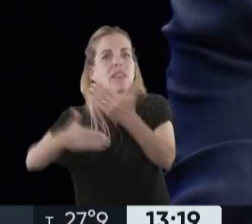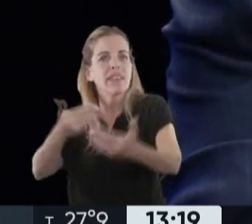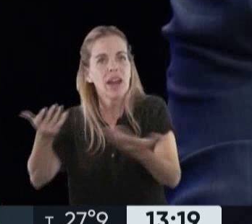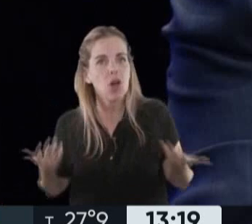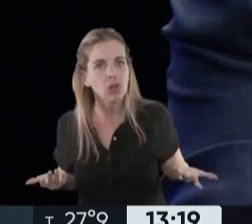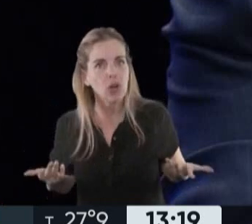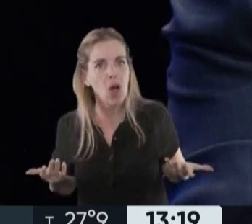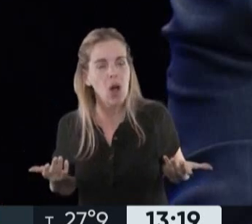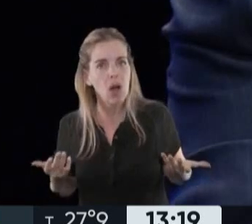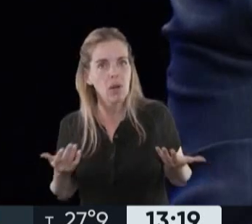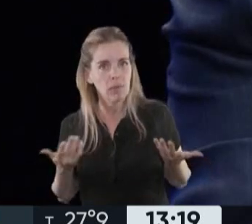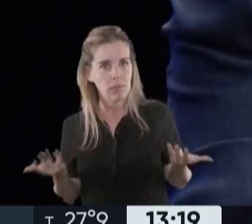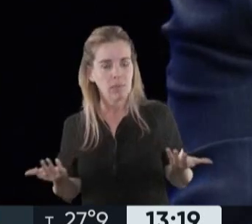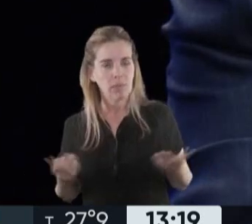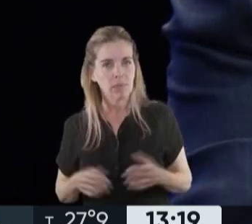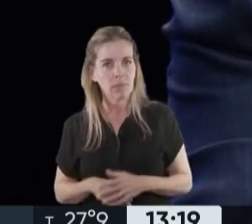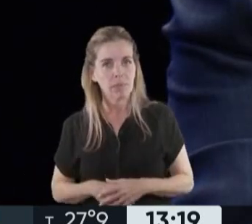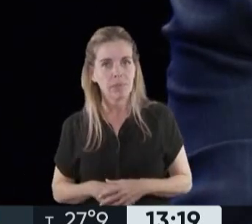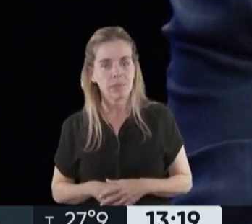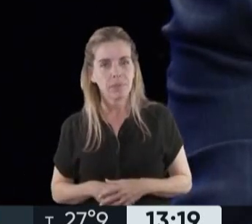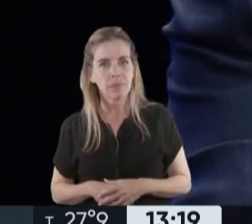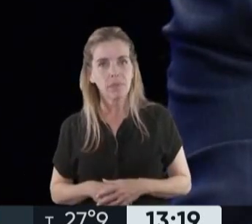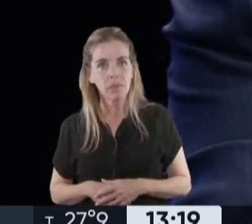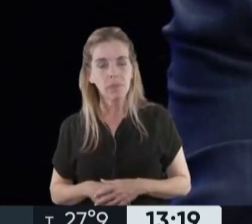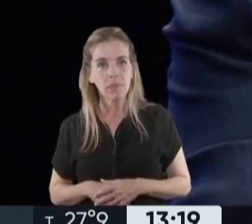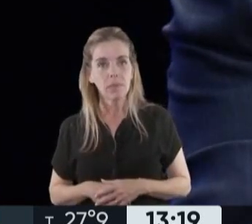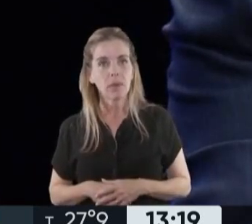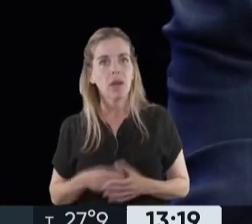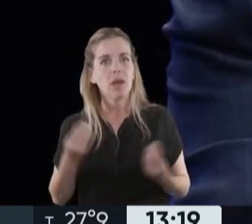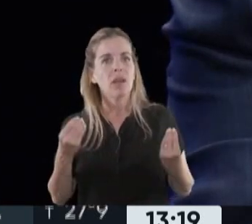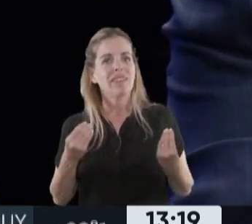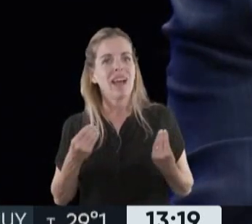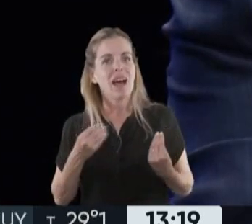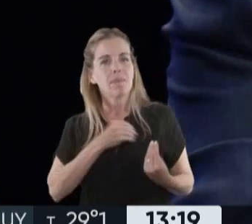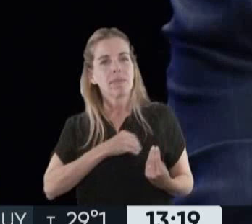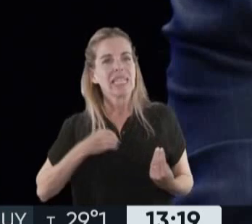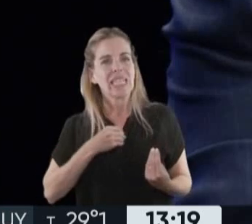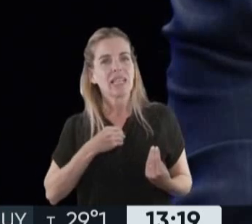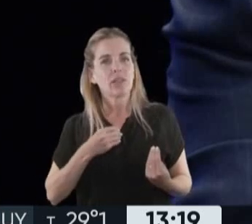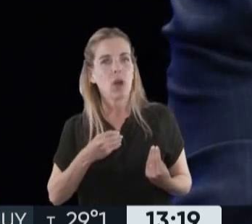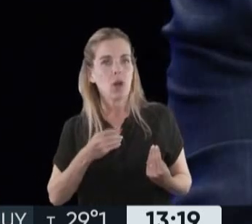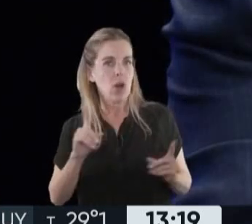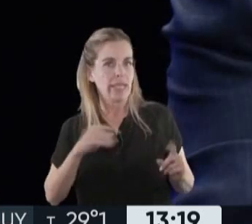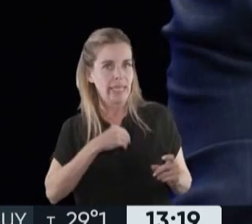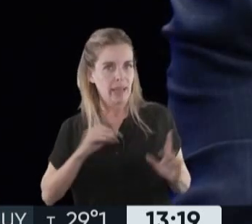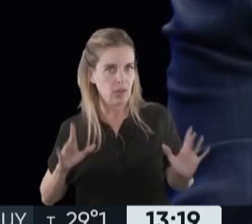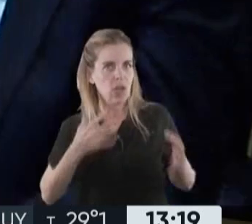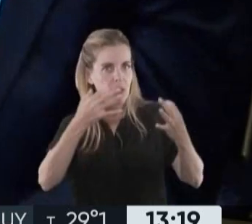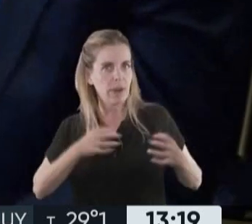Y nada lastima más que la sensación de crecimiento que la inflación.